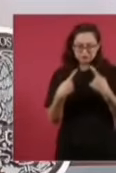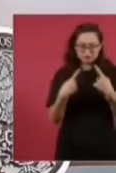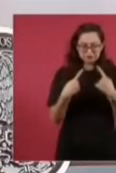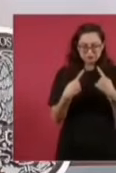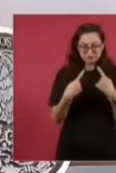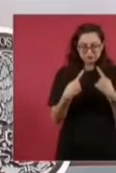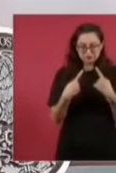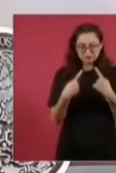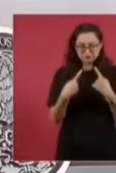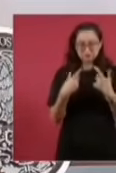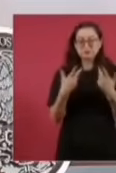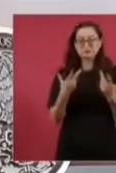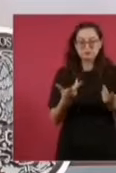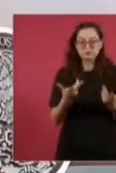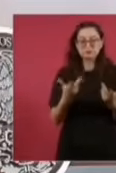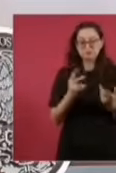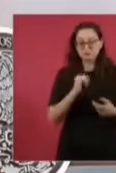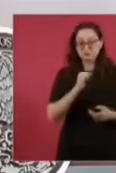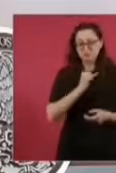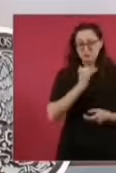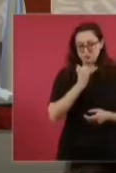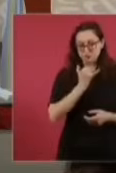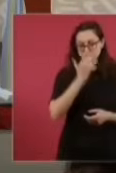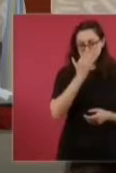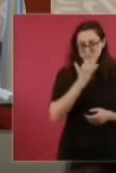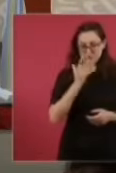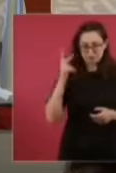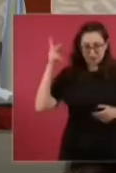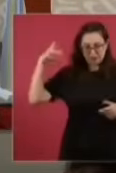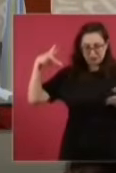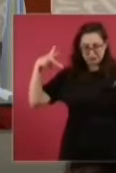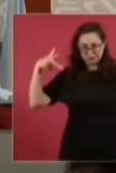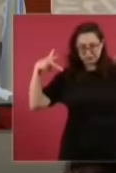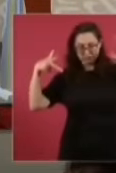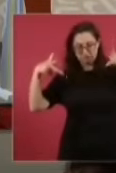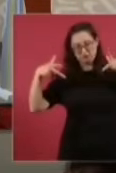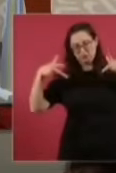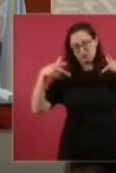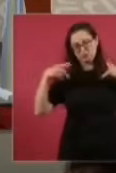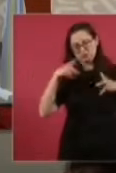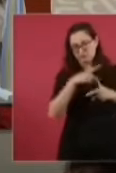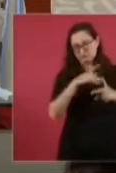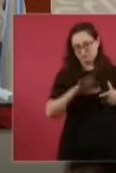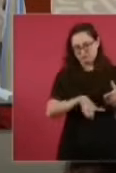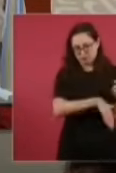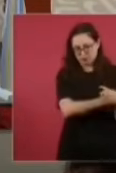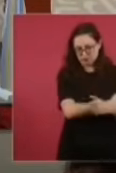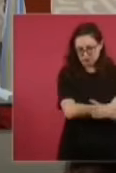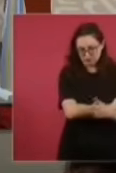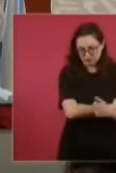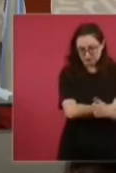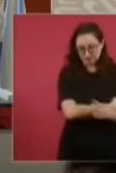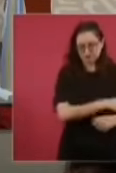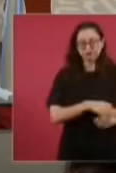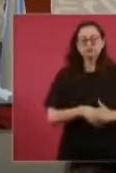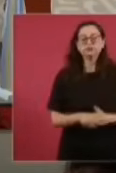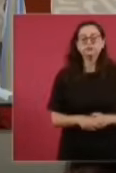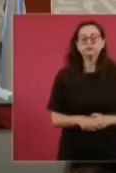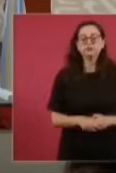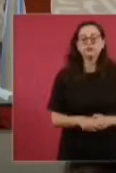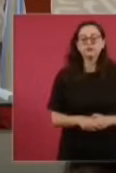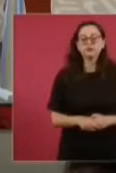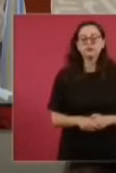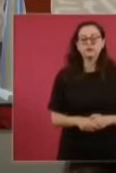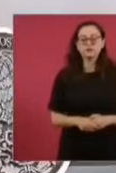encuentra en resguardo las imágenes de las cámaras de seguridad del aeropuerto. Para dicha